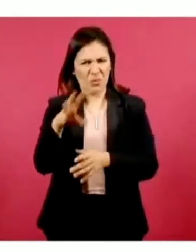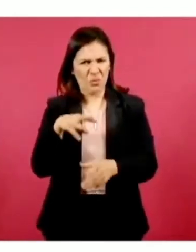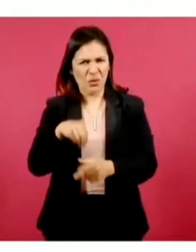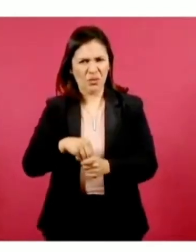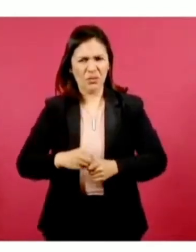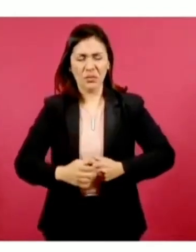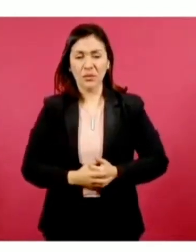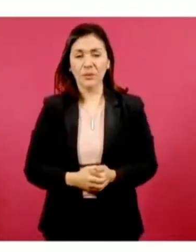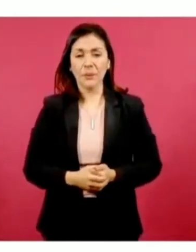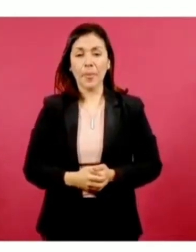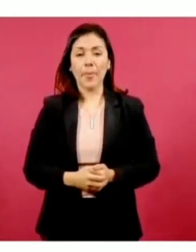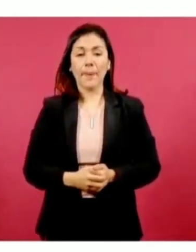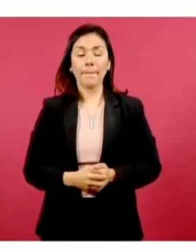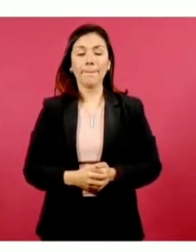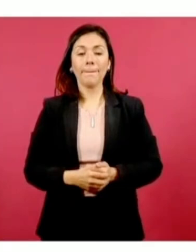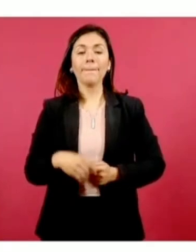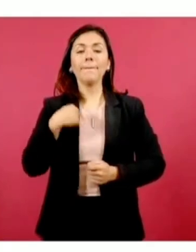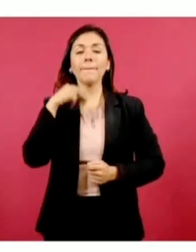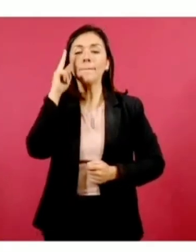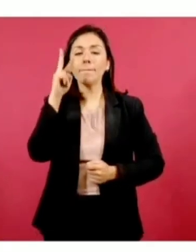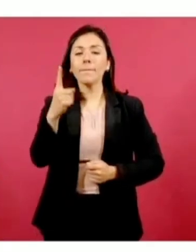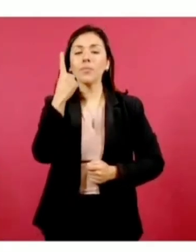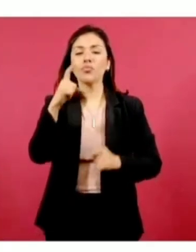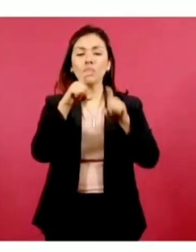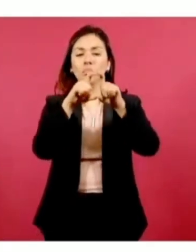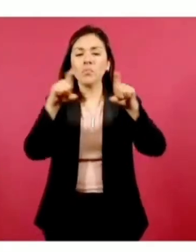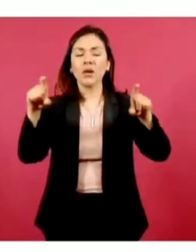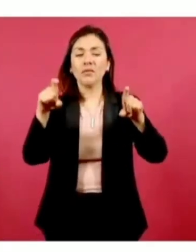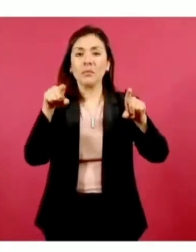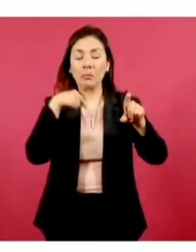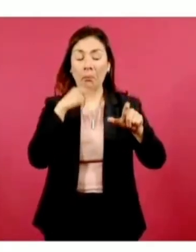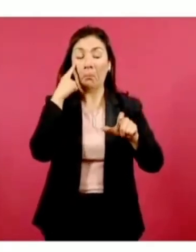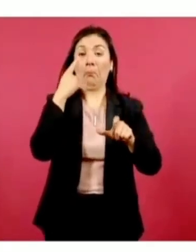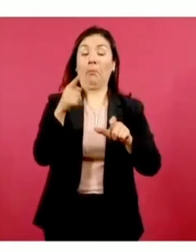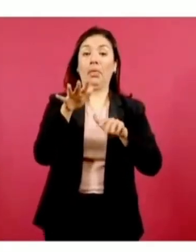Ah, al final que vi un párrafo que me llamó mucho la atención.